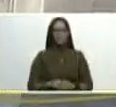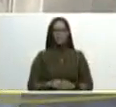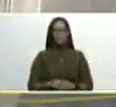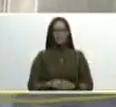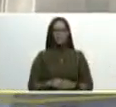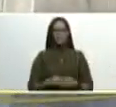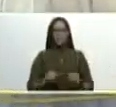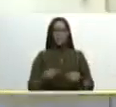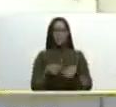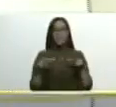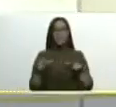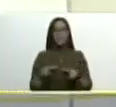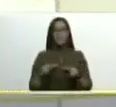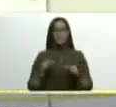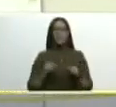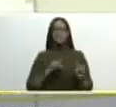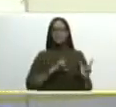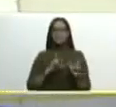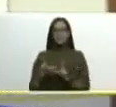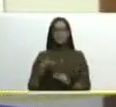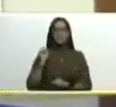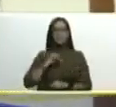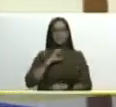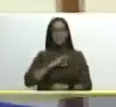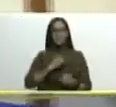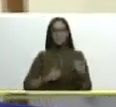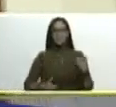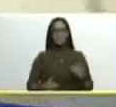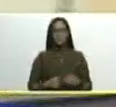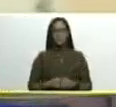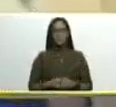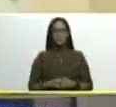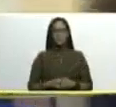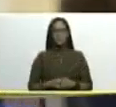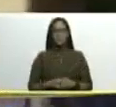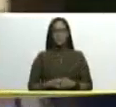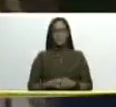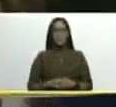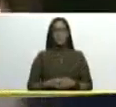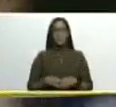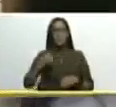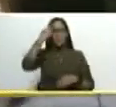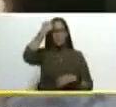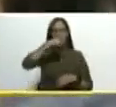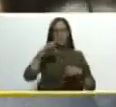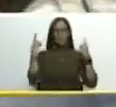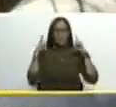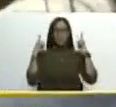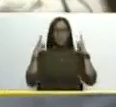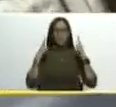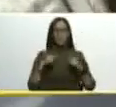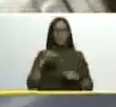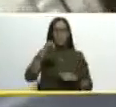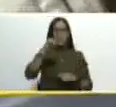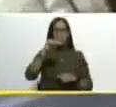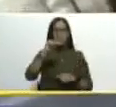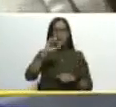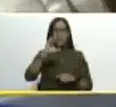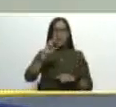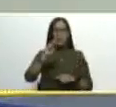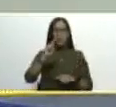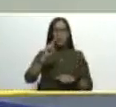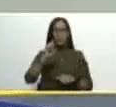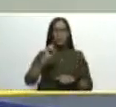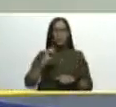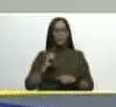aparato están plenamente a disposición ya. Sí, señor. Del pueblo de Macuto. Del pueblo de Macuto Estamos y de La Guaira. En Macuto. Sí, señor. Del pueblo de Macuto